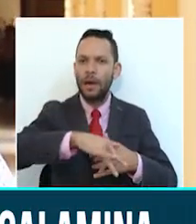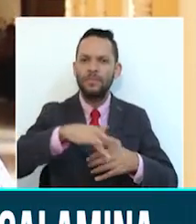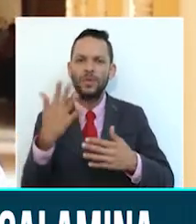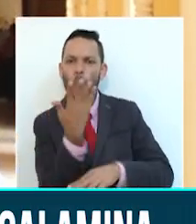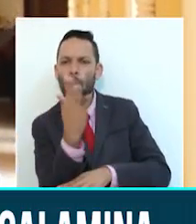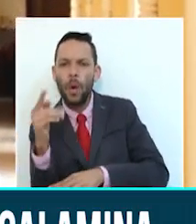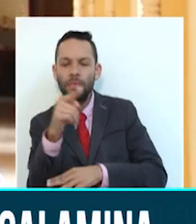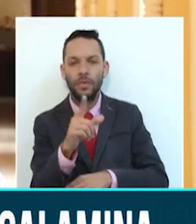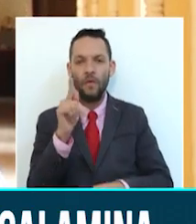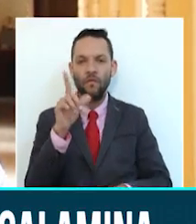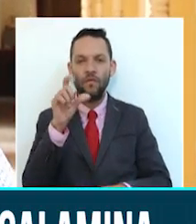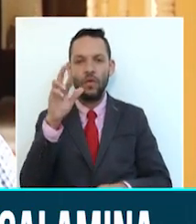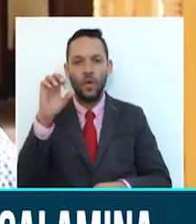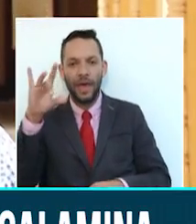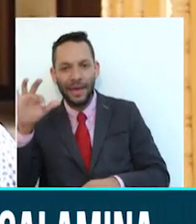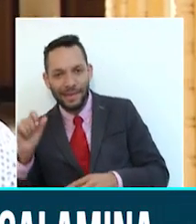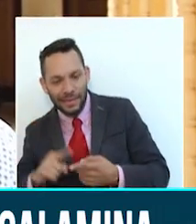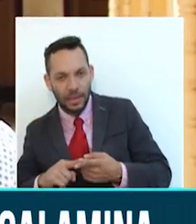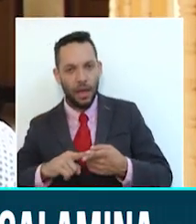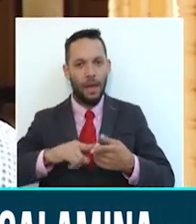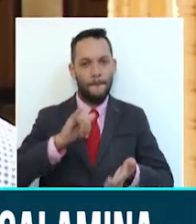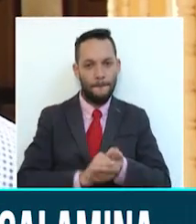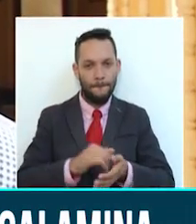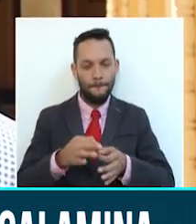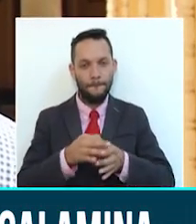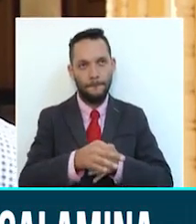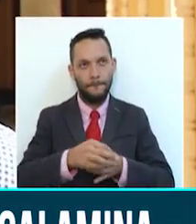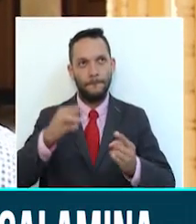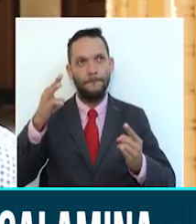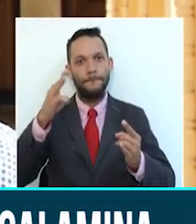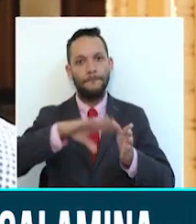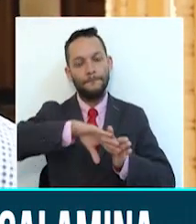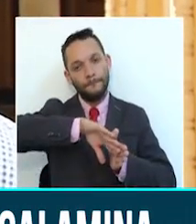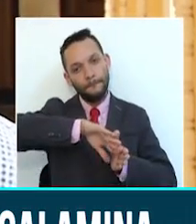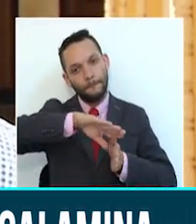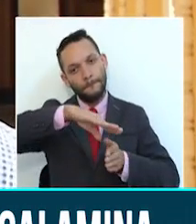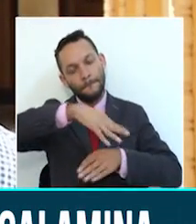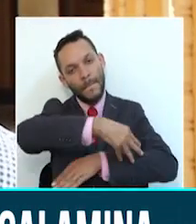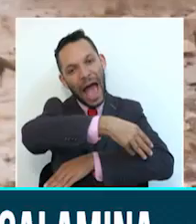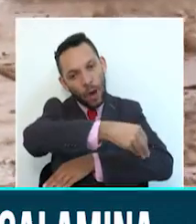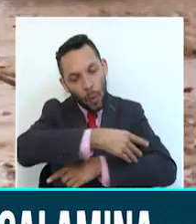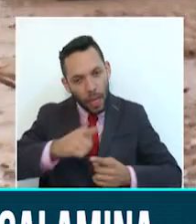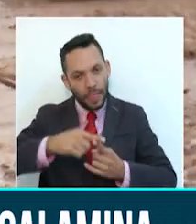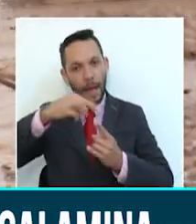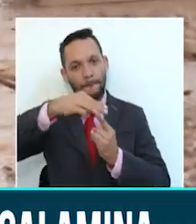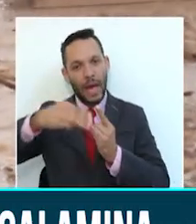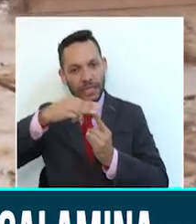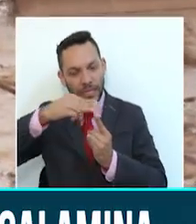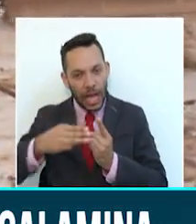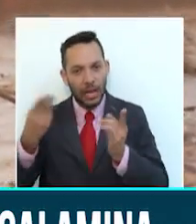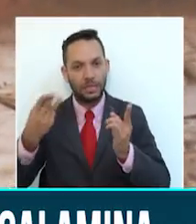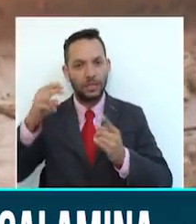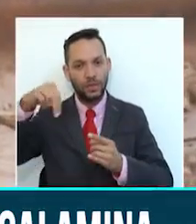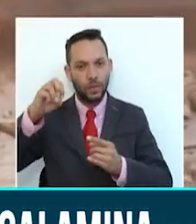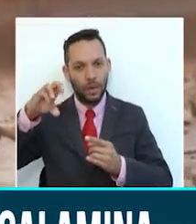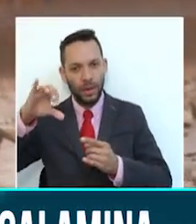de Florencia, municipios como los ya mencionados de Marulanda, Manzanares, Pensilvania, Samaná, Norcasia. El IDEAN pronostica tiempo